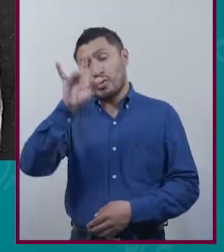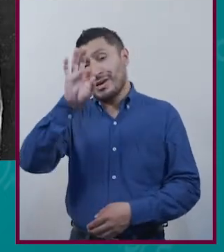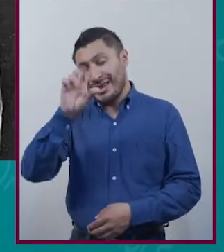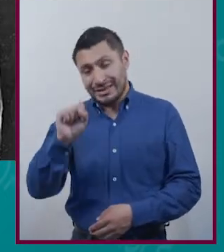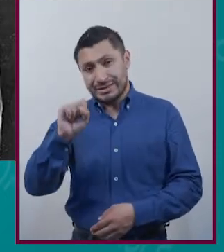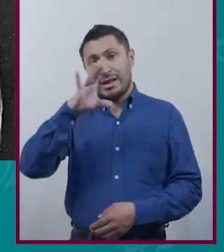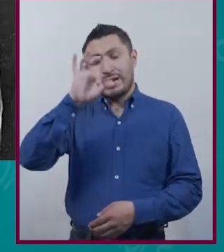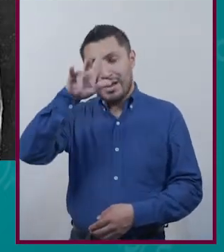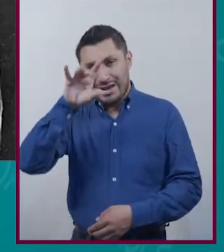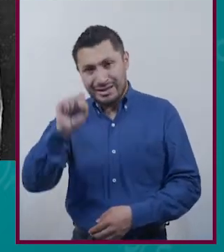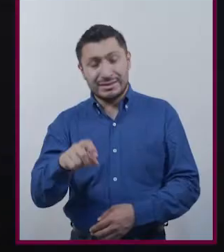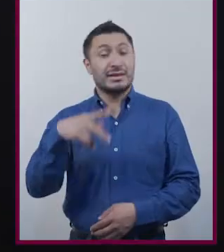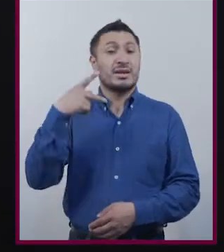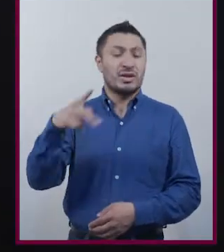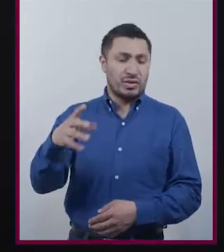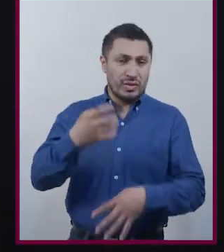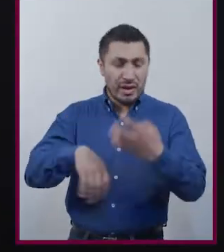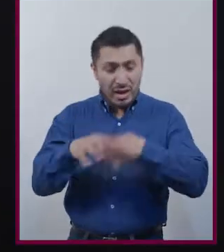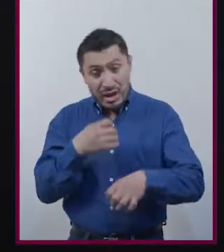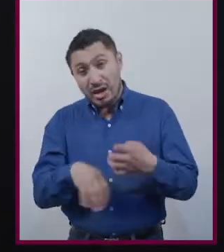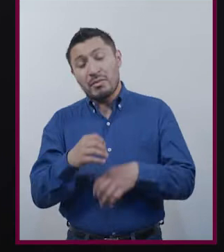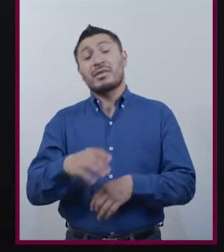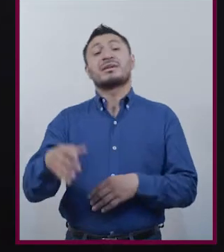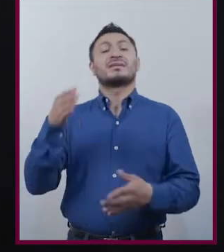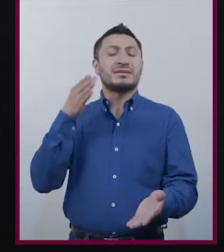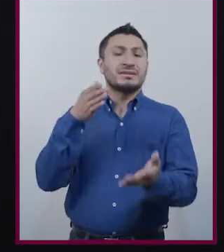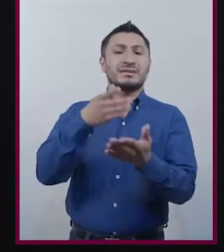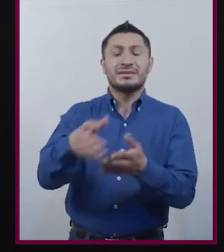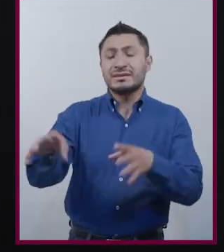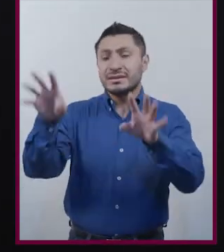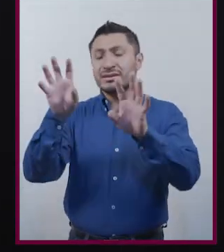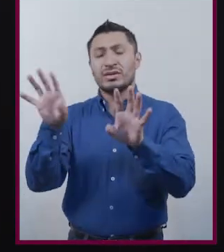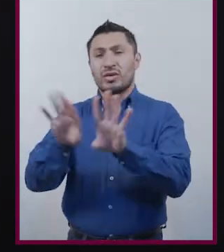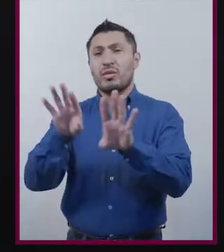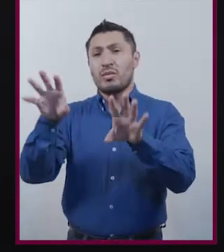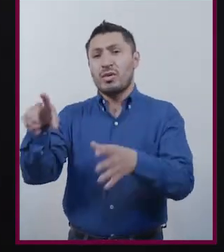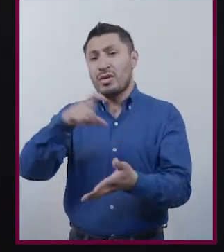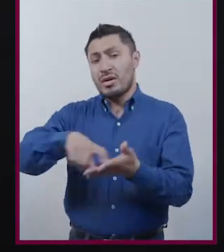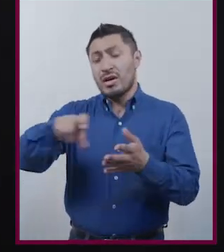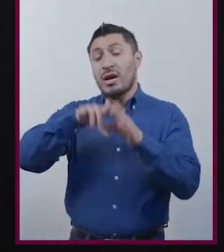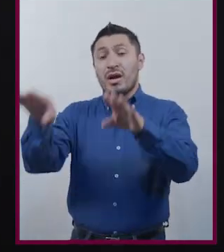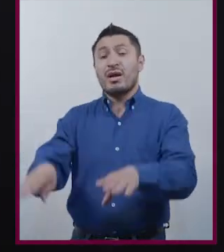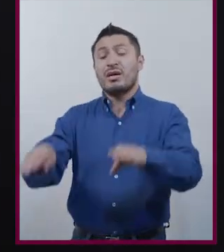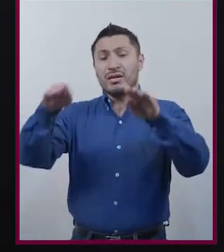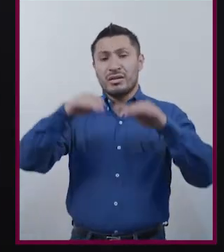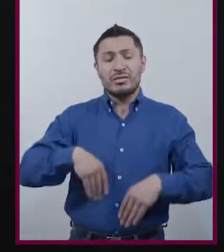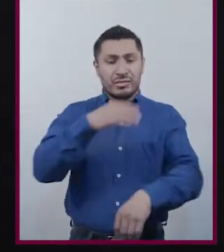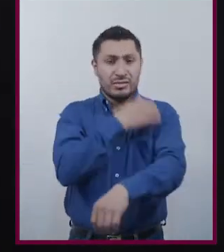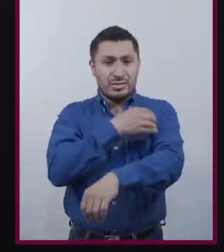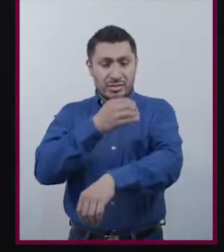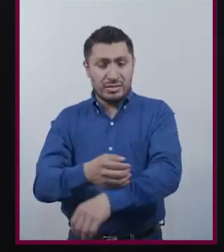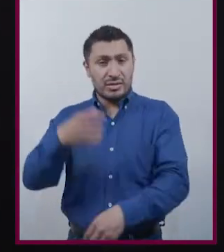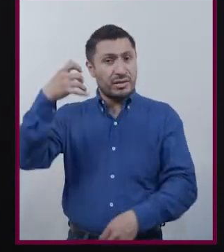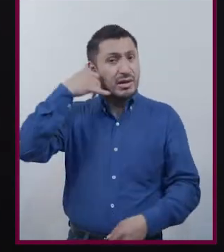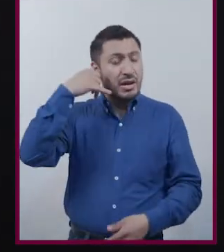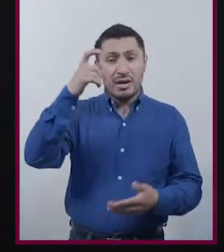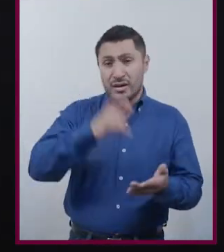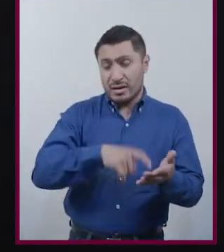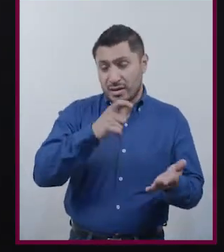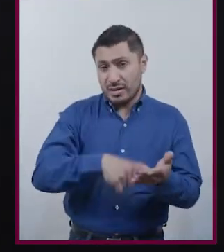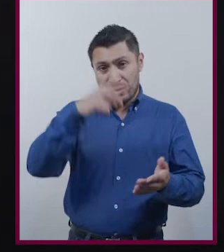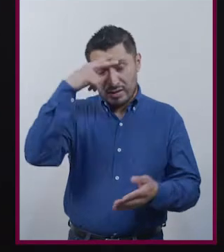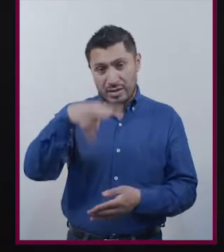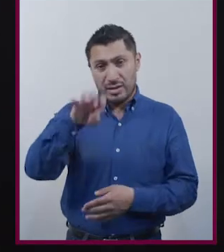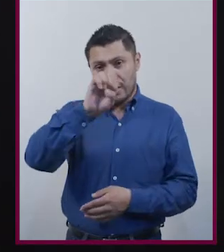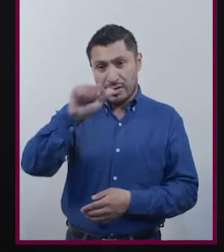internacional Telephone and Telegraph Co. adquirió a la Compañía Telefónica y Telegráfica Mexicana S.A. La telefonía